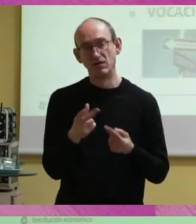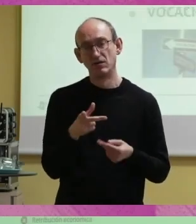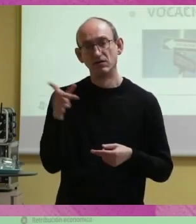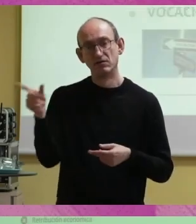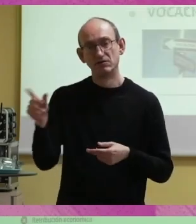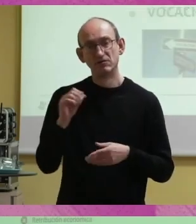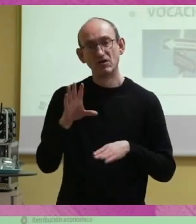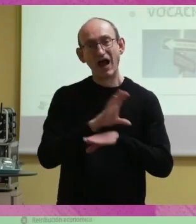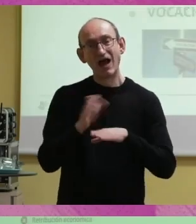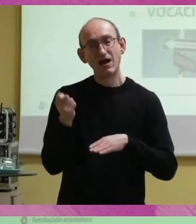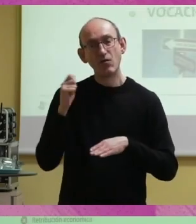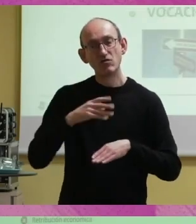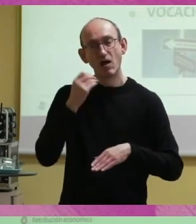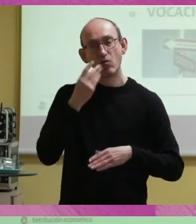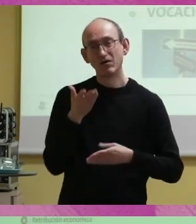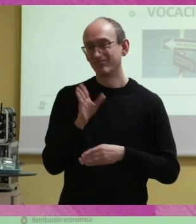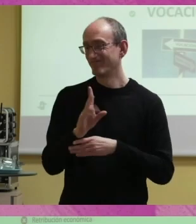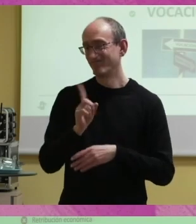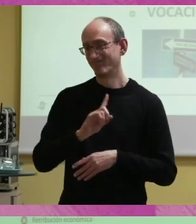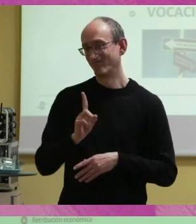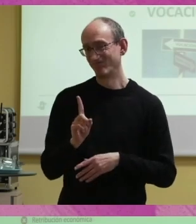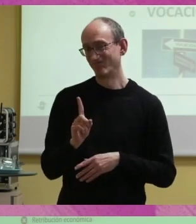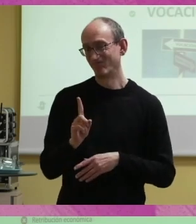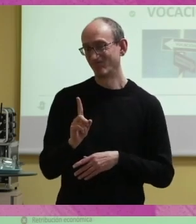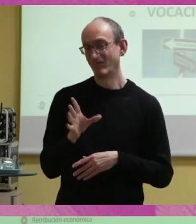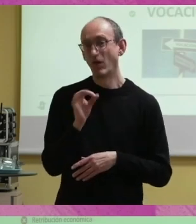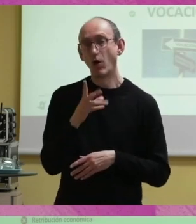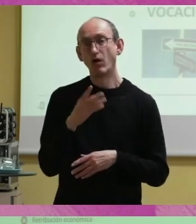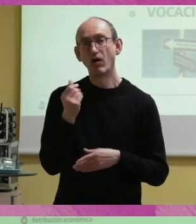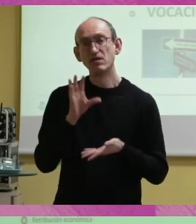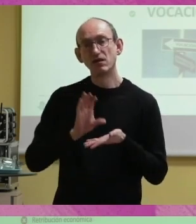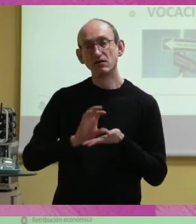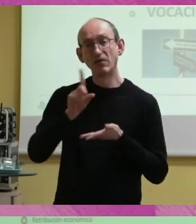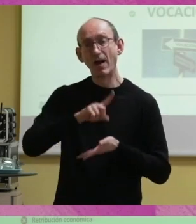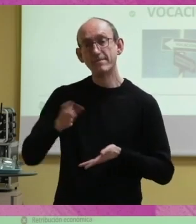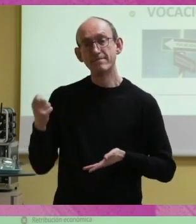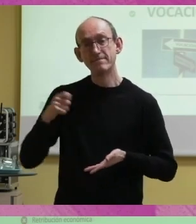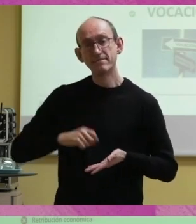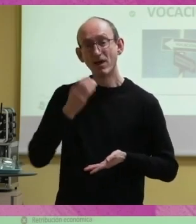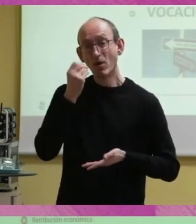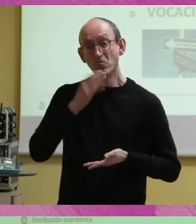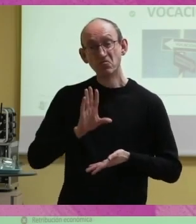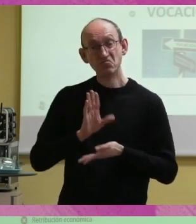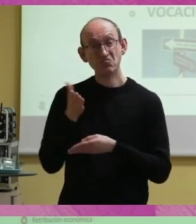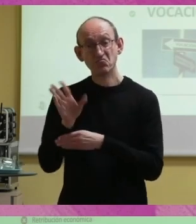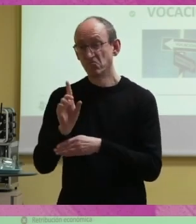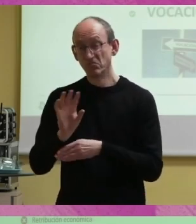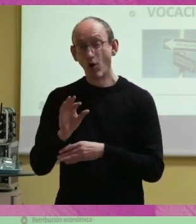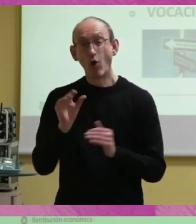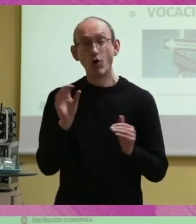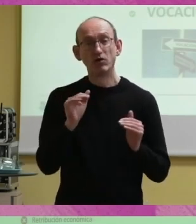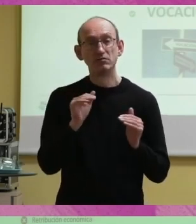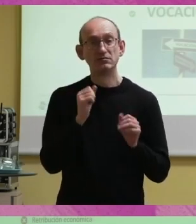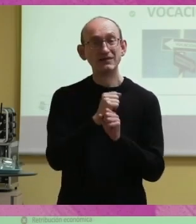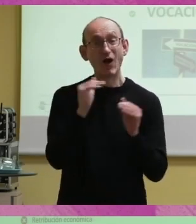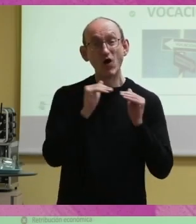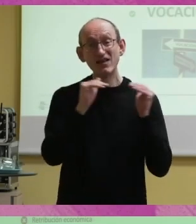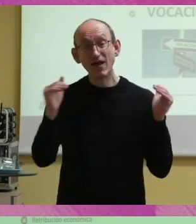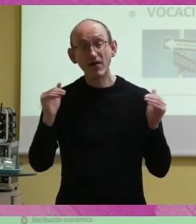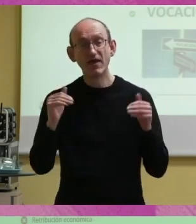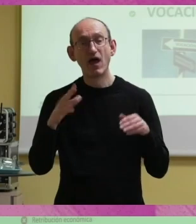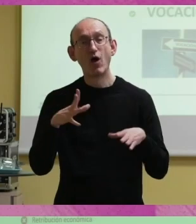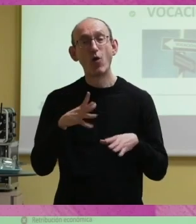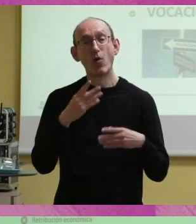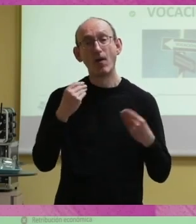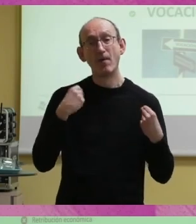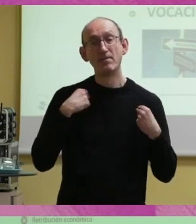una buena carrera profesional, no les ofrecemos una buena retribución económica, no les ofrecemos estabilidad ni facilidades para conciliar